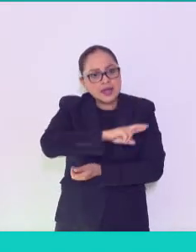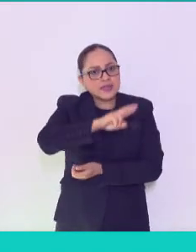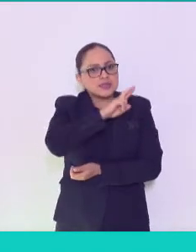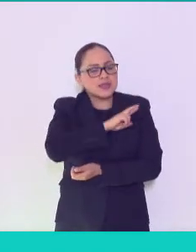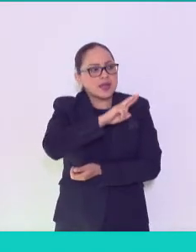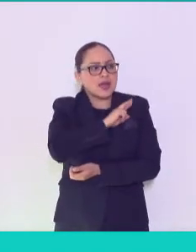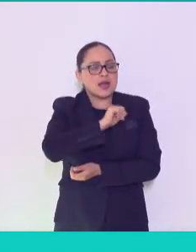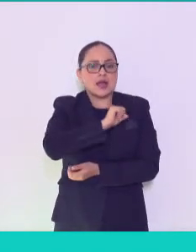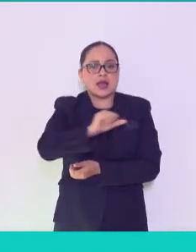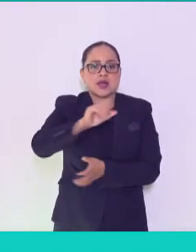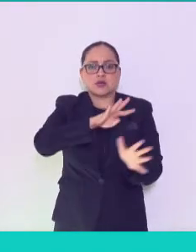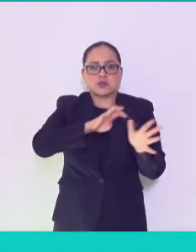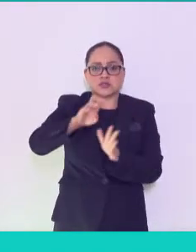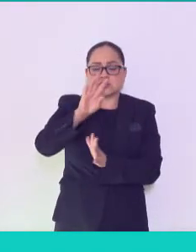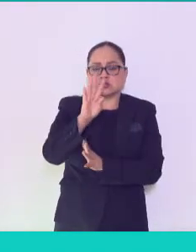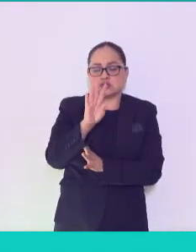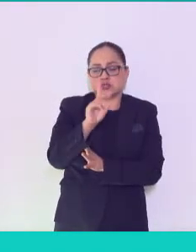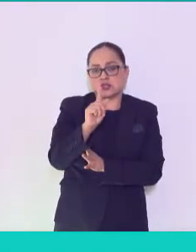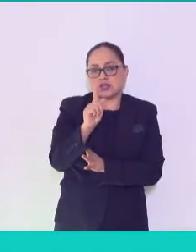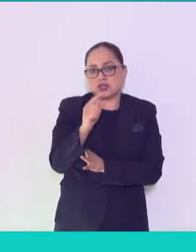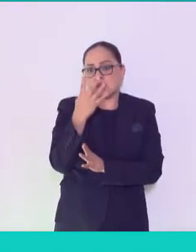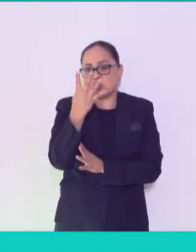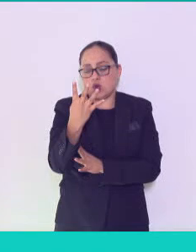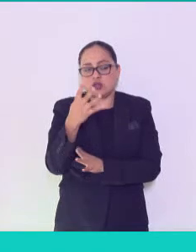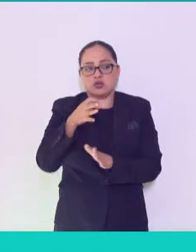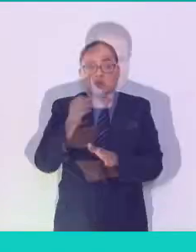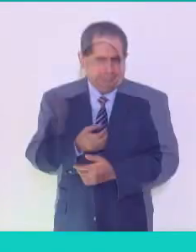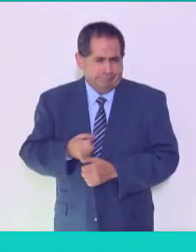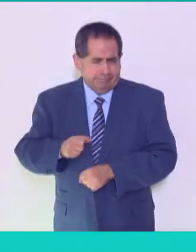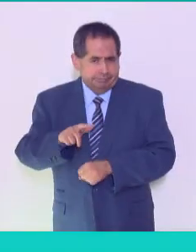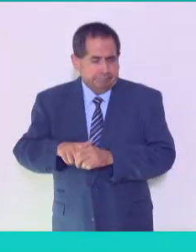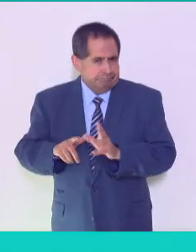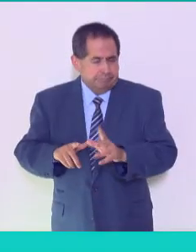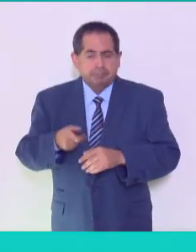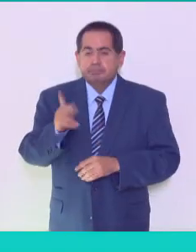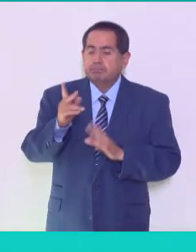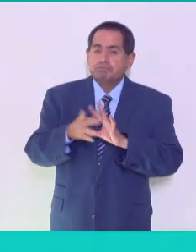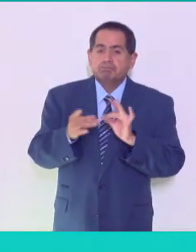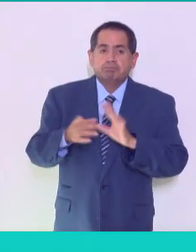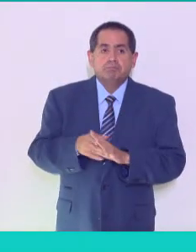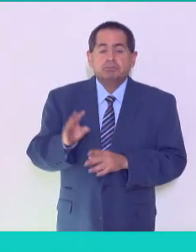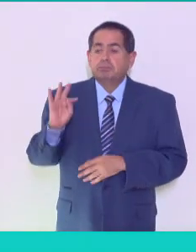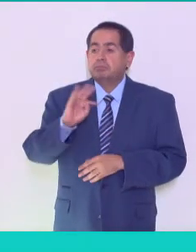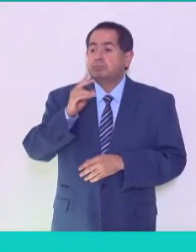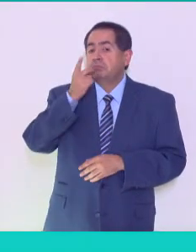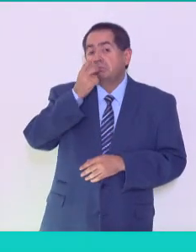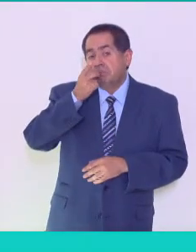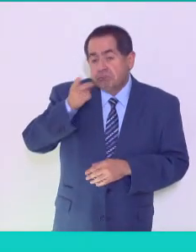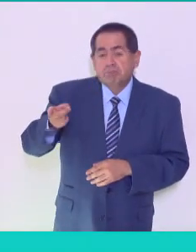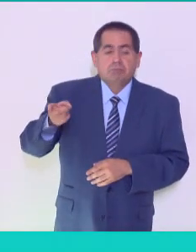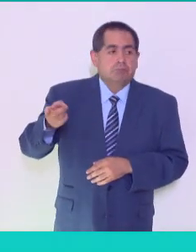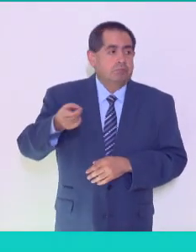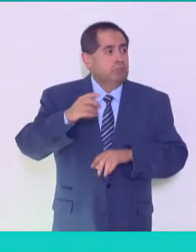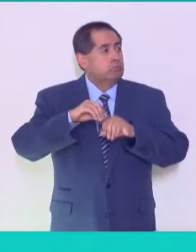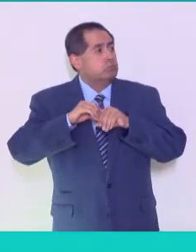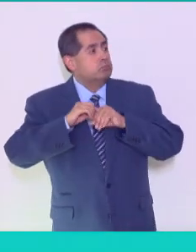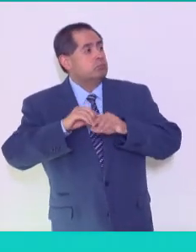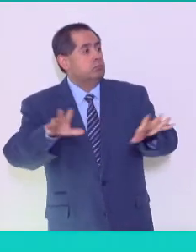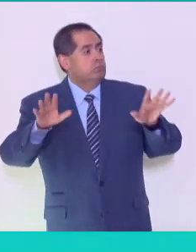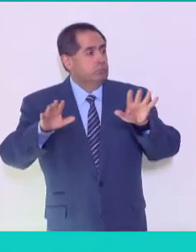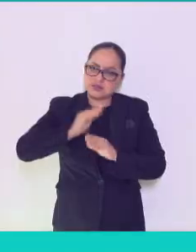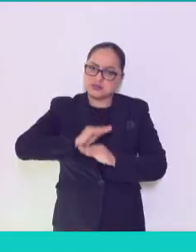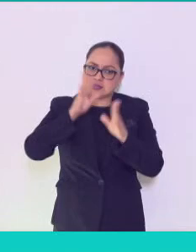si fue vinculado a un parámetro de búsqueda específico por lo que agroasemex s/a no debió realizar el trámite únicamente del año